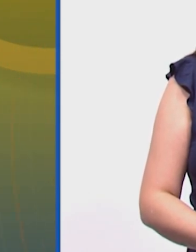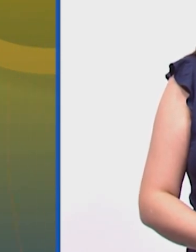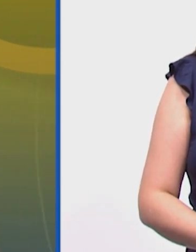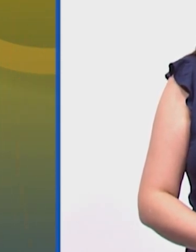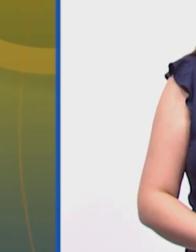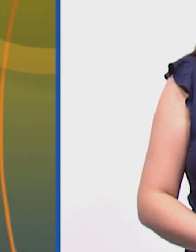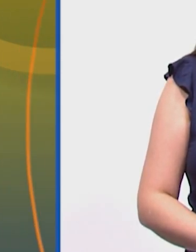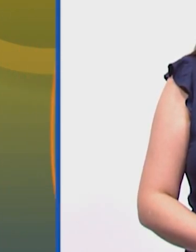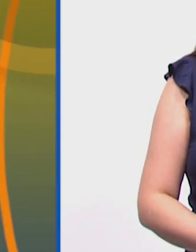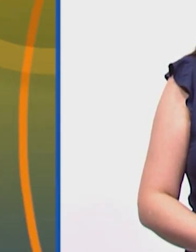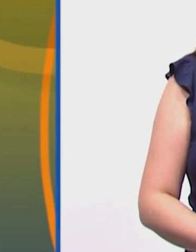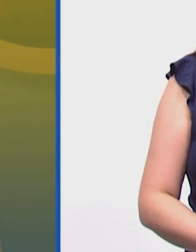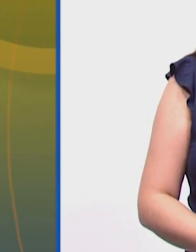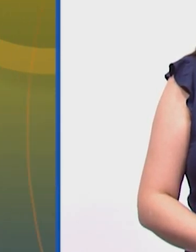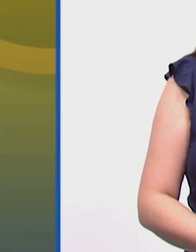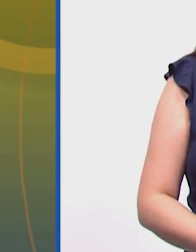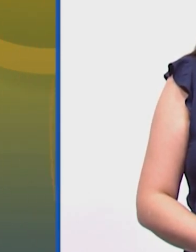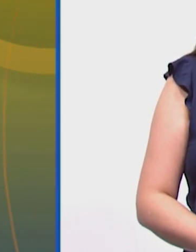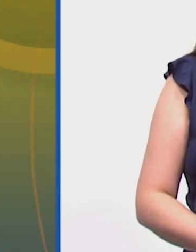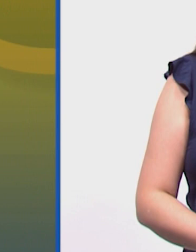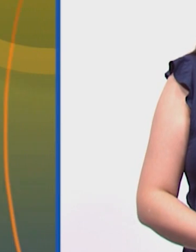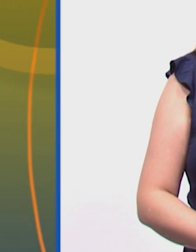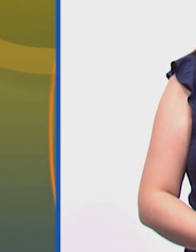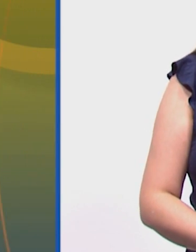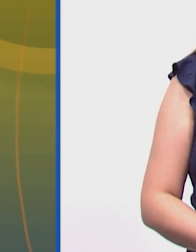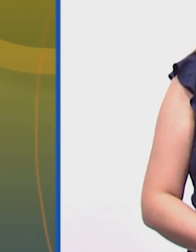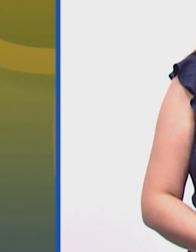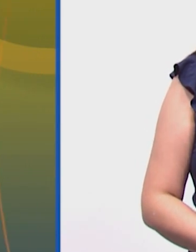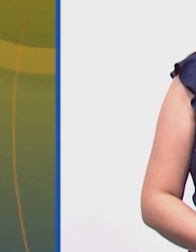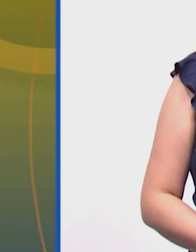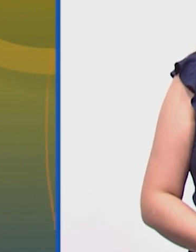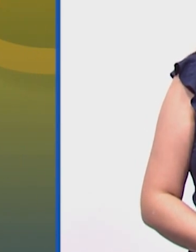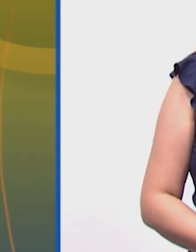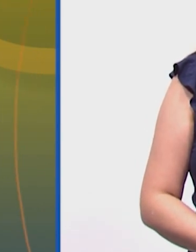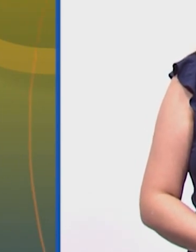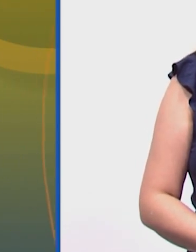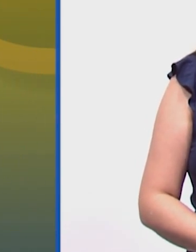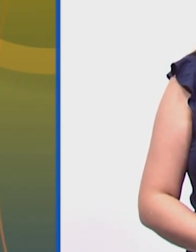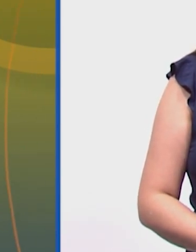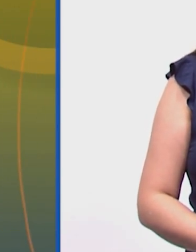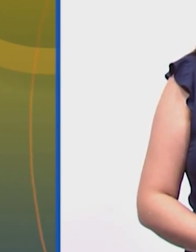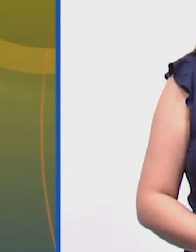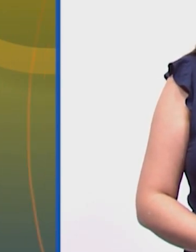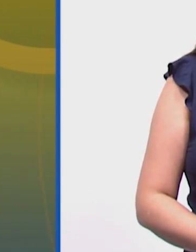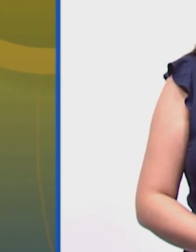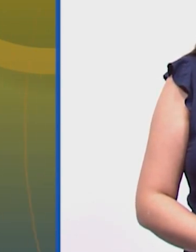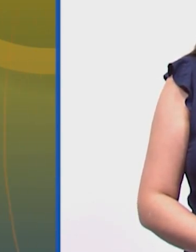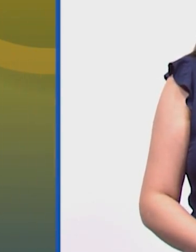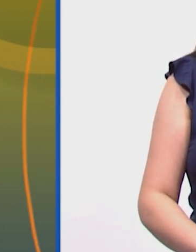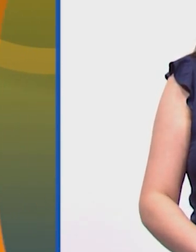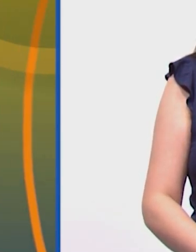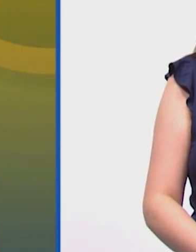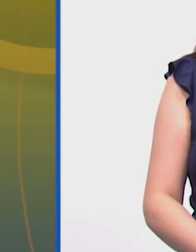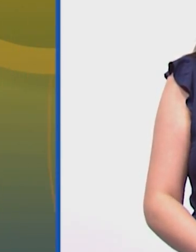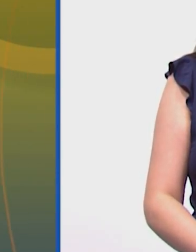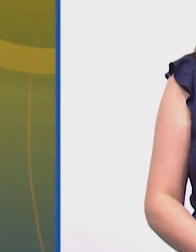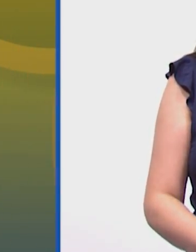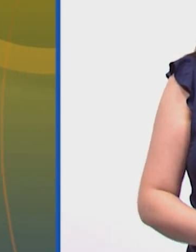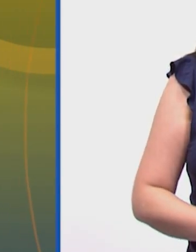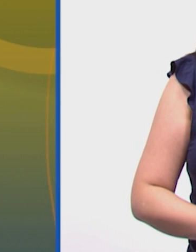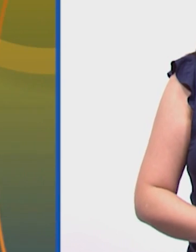el año pasado la economía creció 1,7, un punto menos que el promedio nacional, que fue